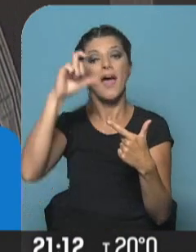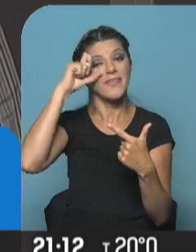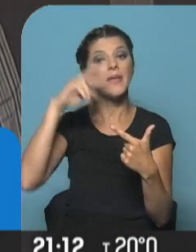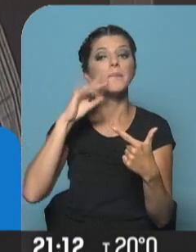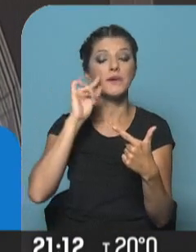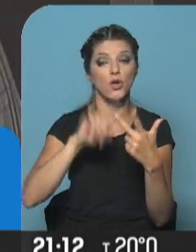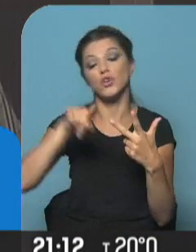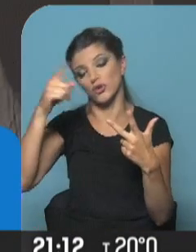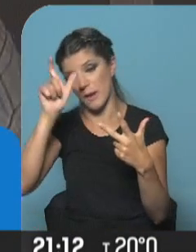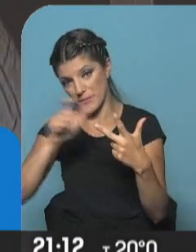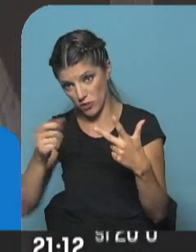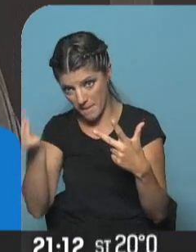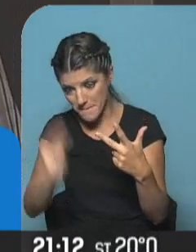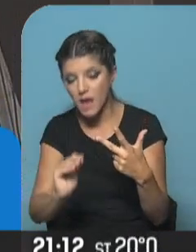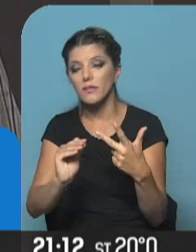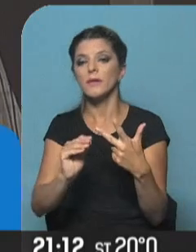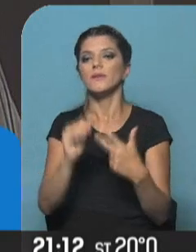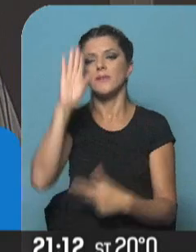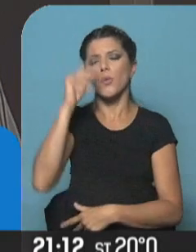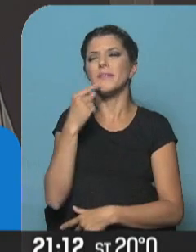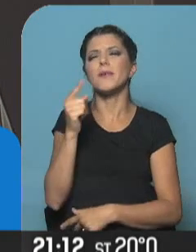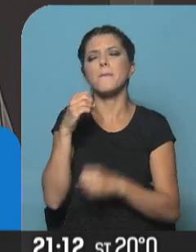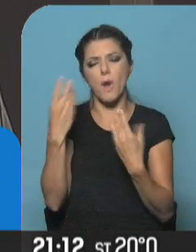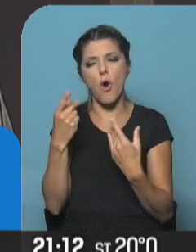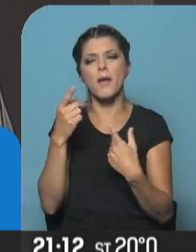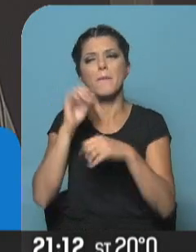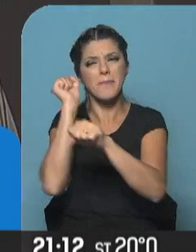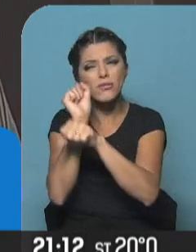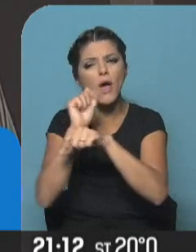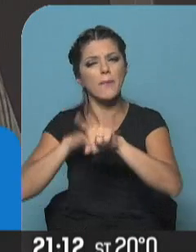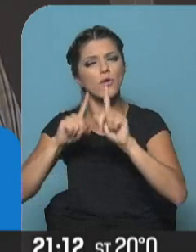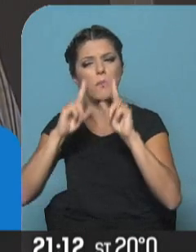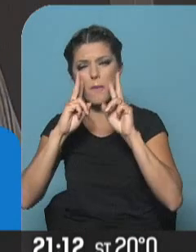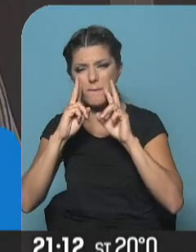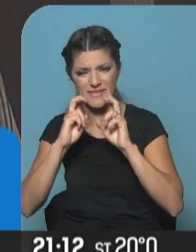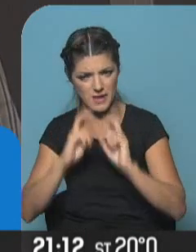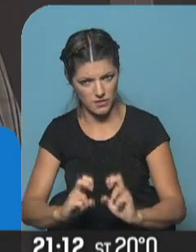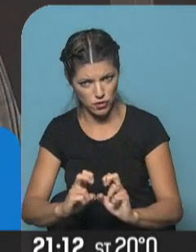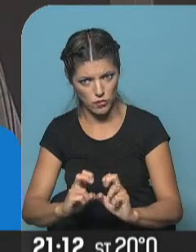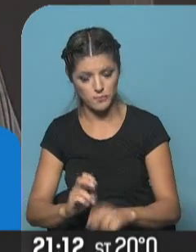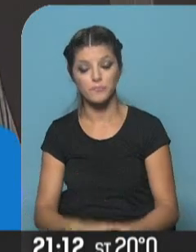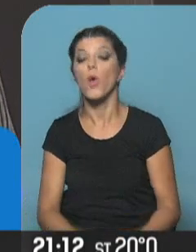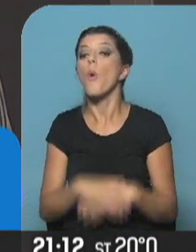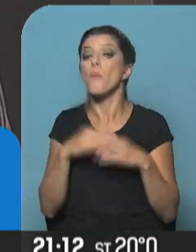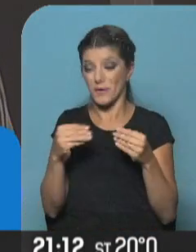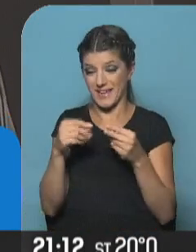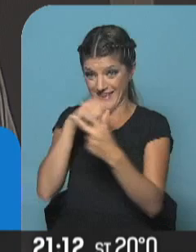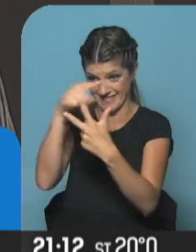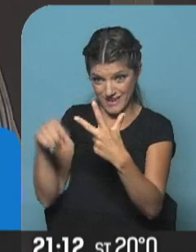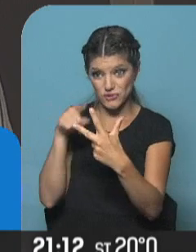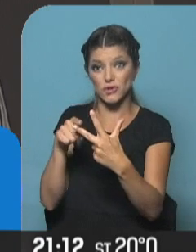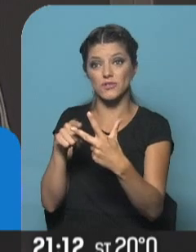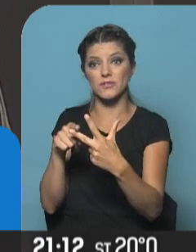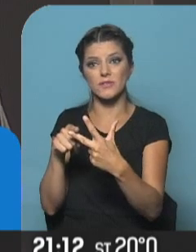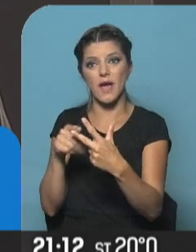es necesaria la prisión preventiva porque varios de estas personas, de estos personajes, exfuncionarios públicos,